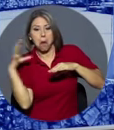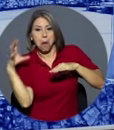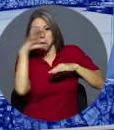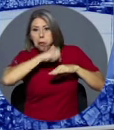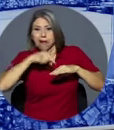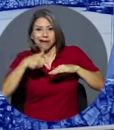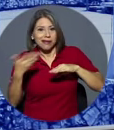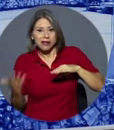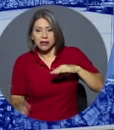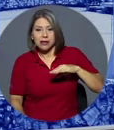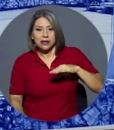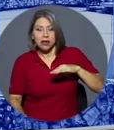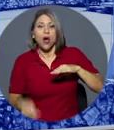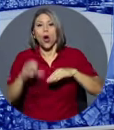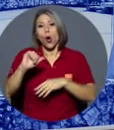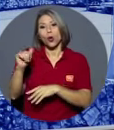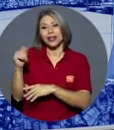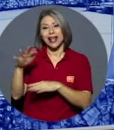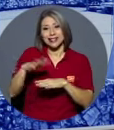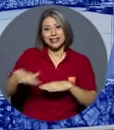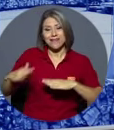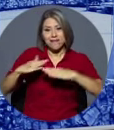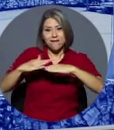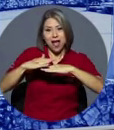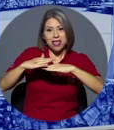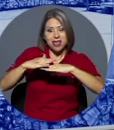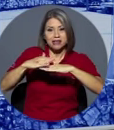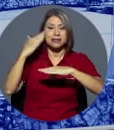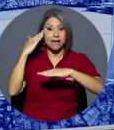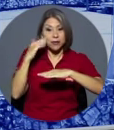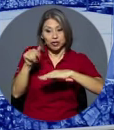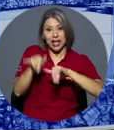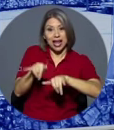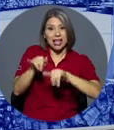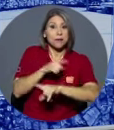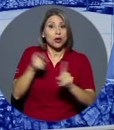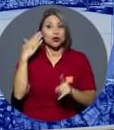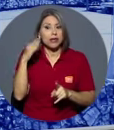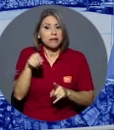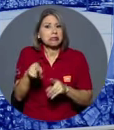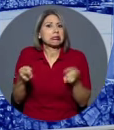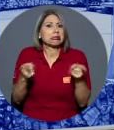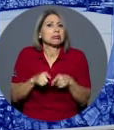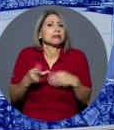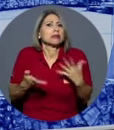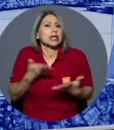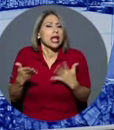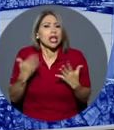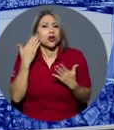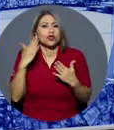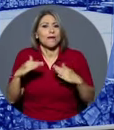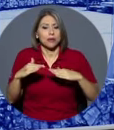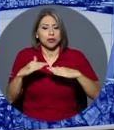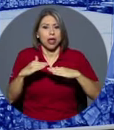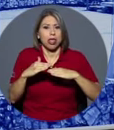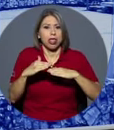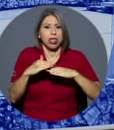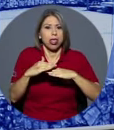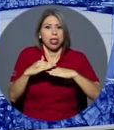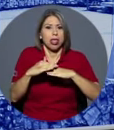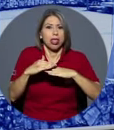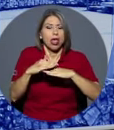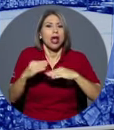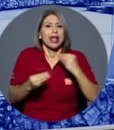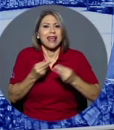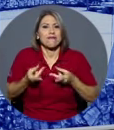sedimentarios de otro tipo. Otras sabemos que están ahí, pero ni siquiera sabemos el potencial, no sabemos a qué velocidad se mueven. Y la